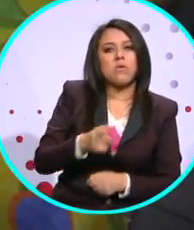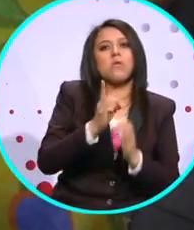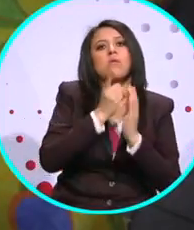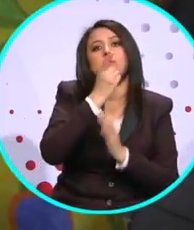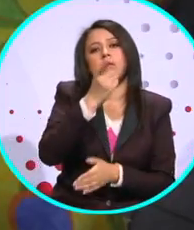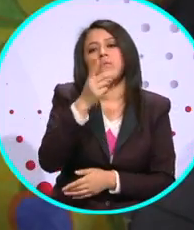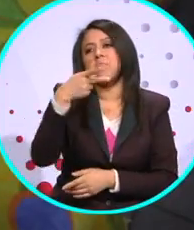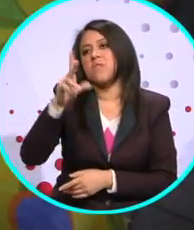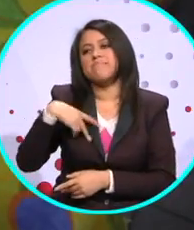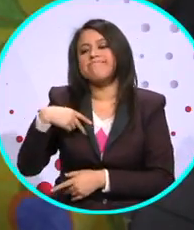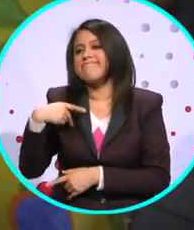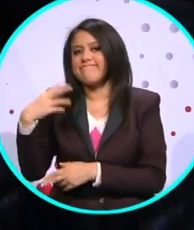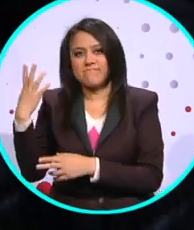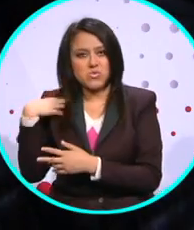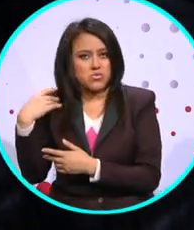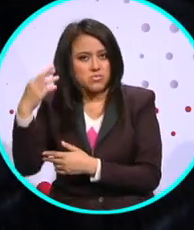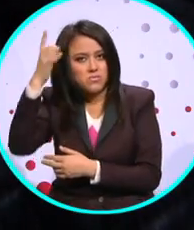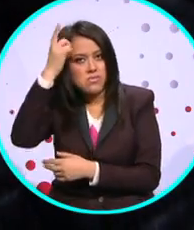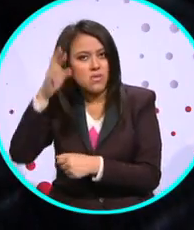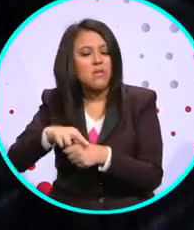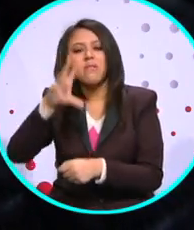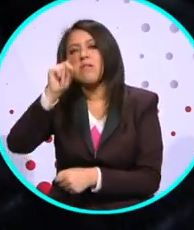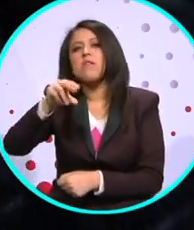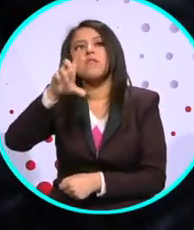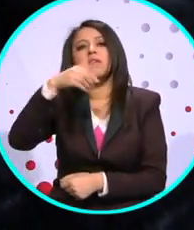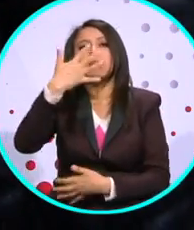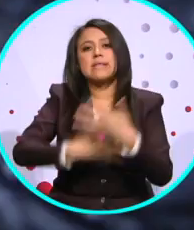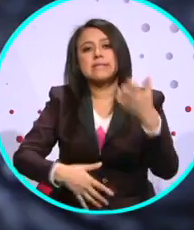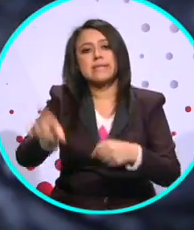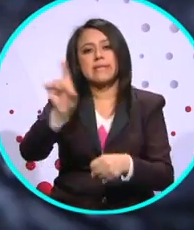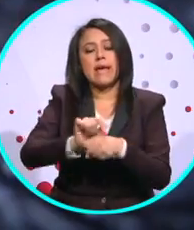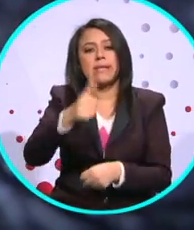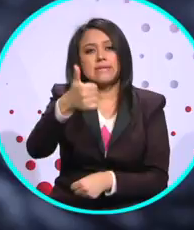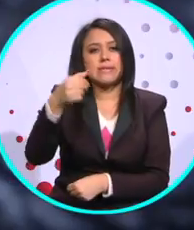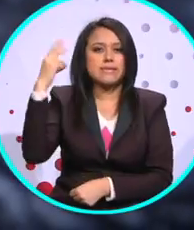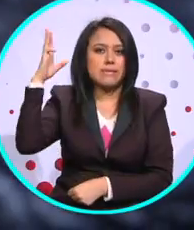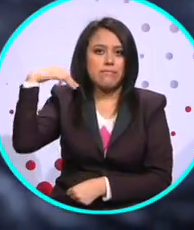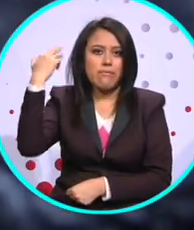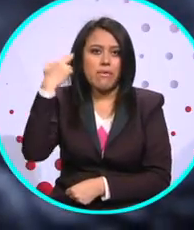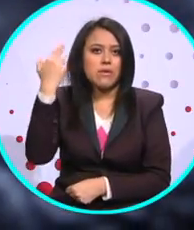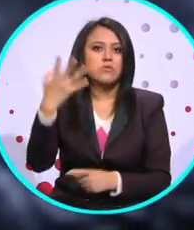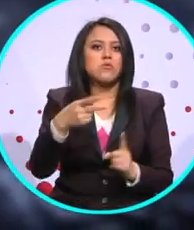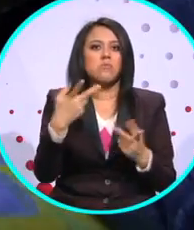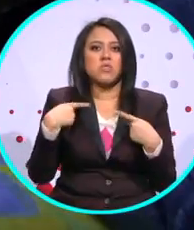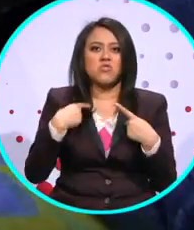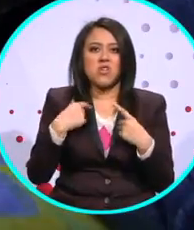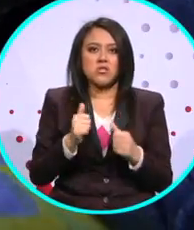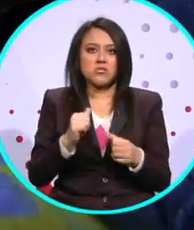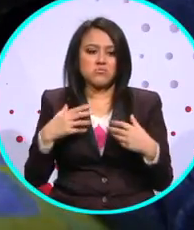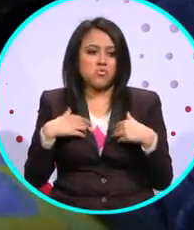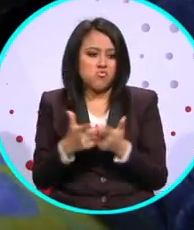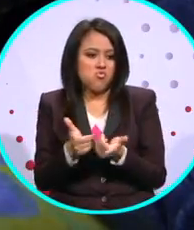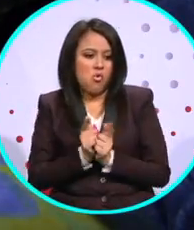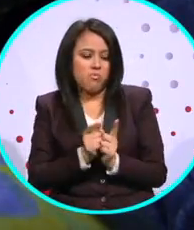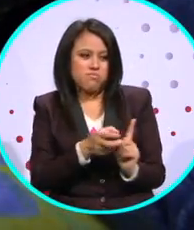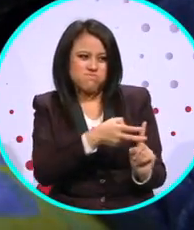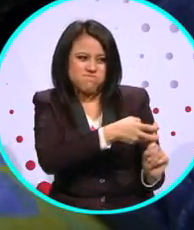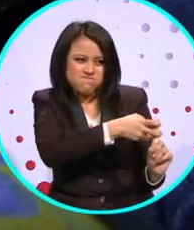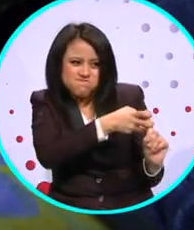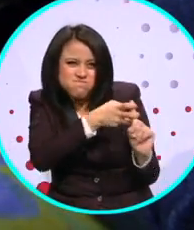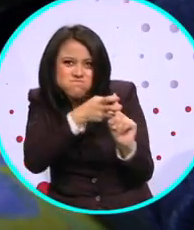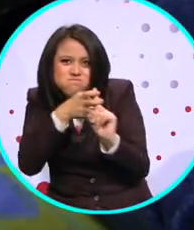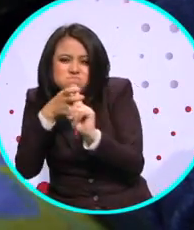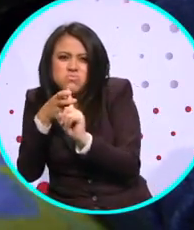mandos no le brindan esta protección. 15 días después, el 6 de marzo, el policía es levantado por un convoy. Extrañamente, dicen, en su